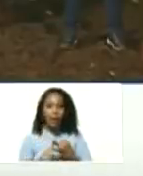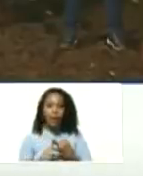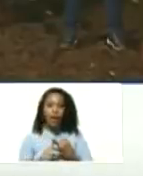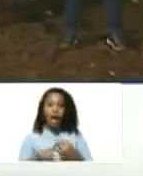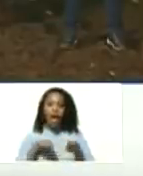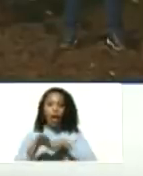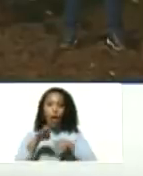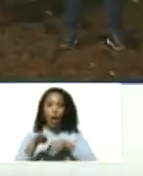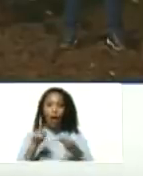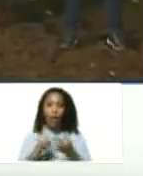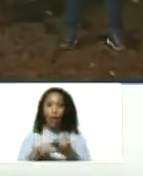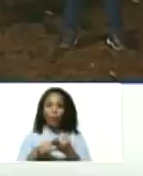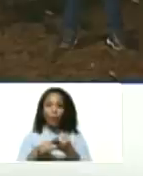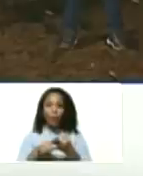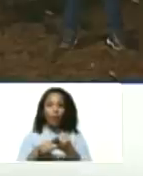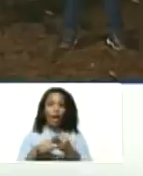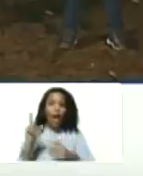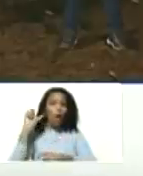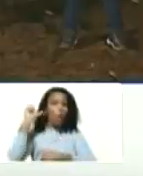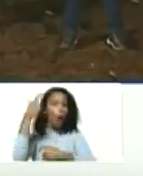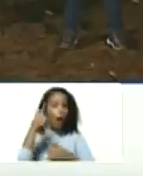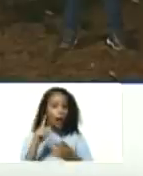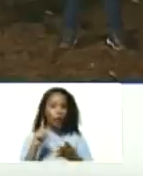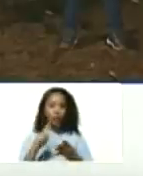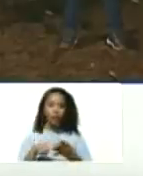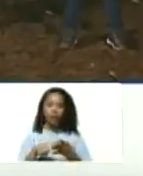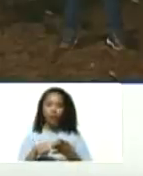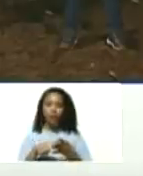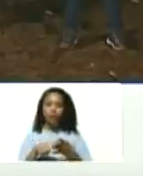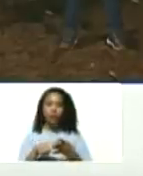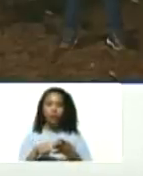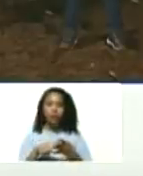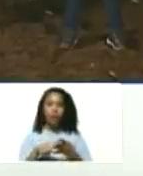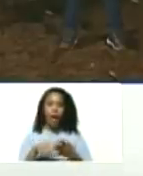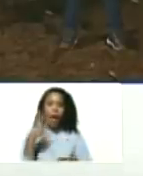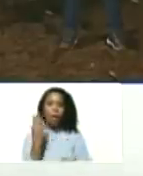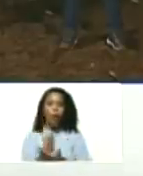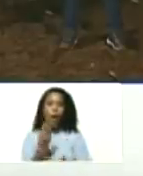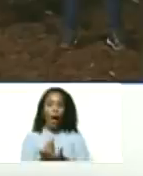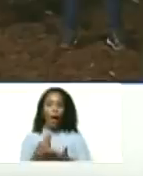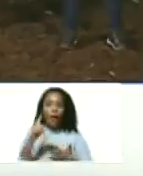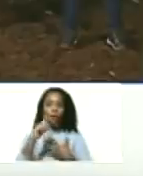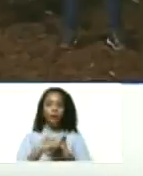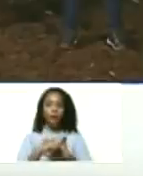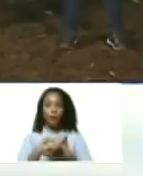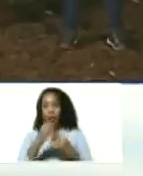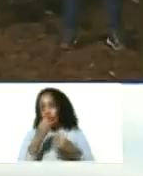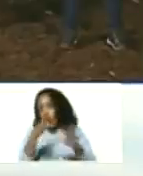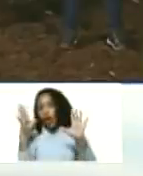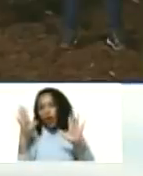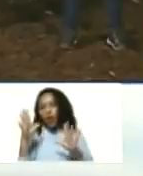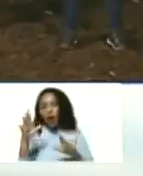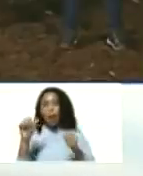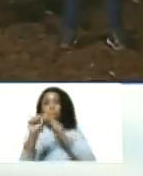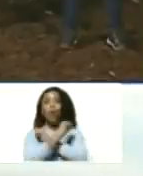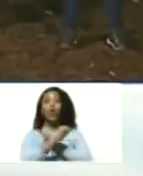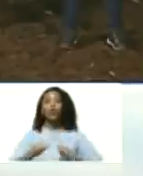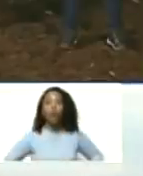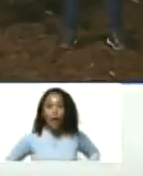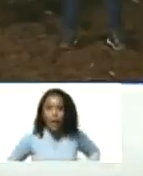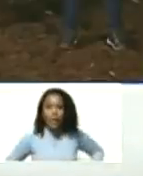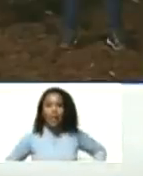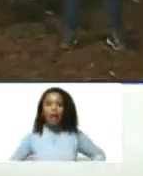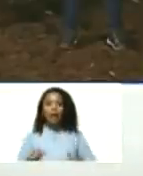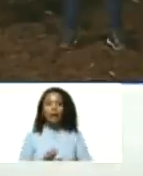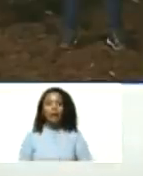cojedes en guárico monagas bueno en portuguesa y en el